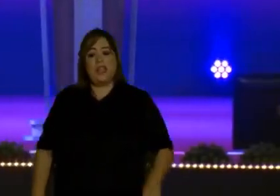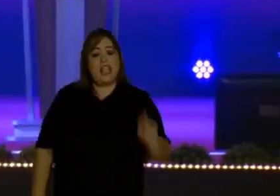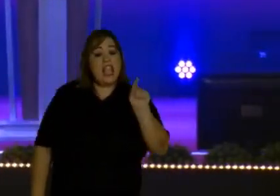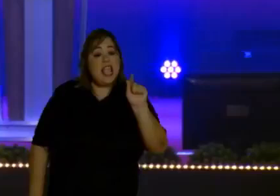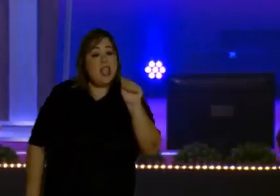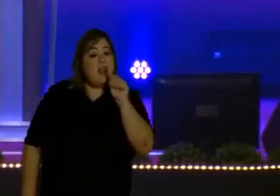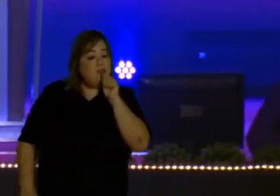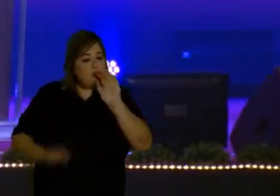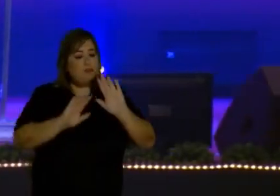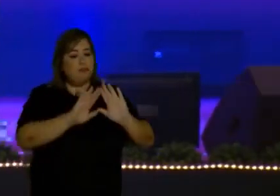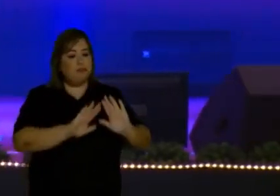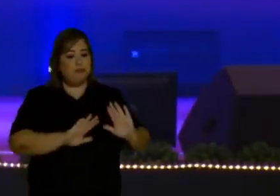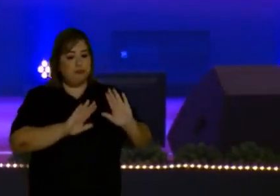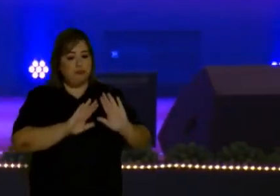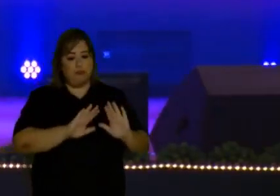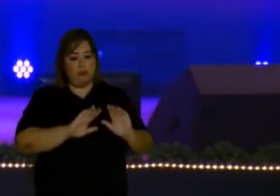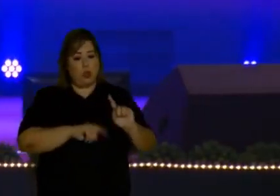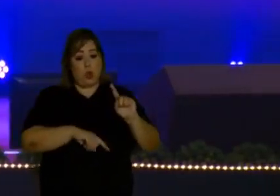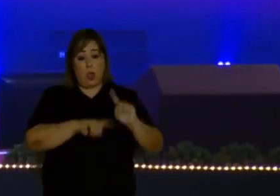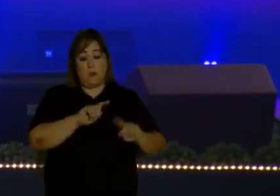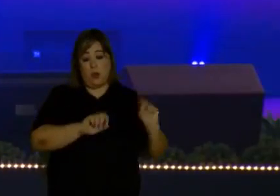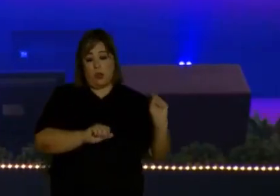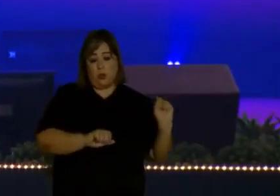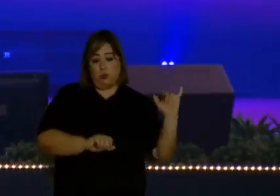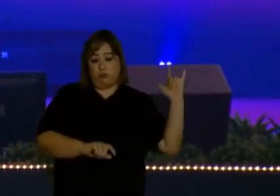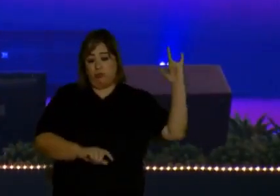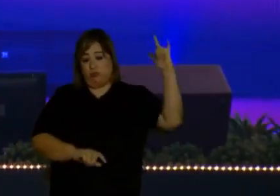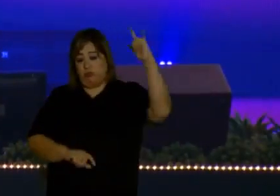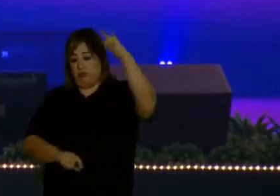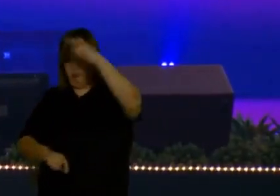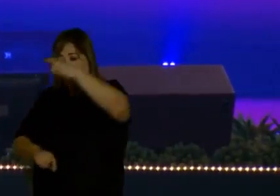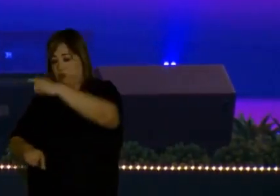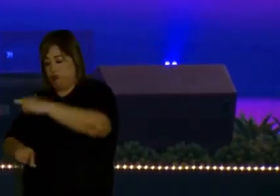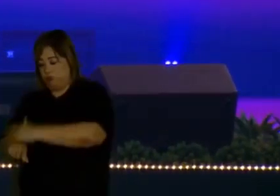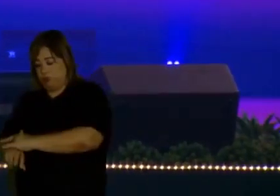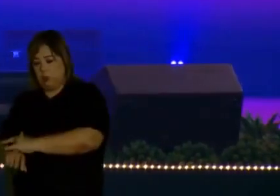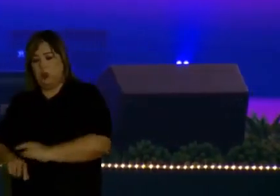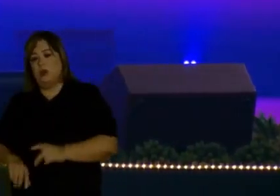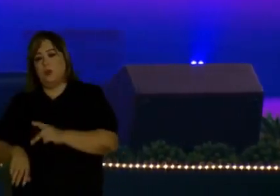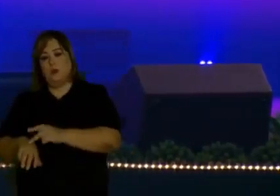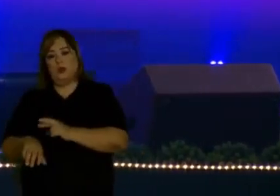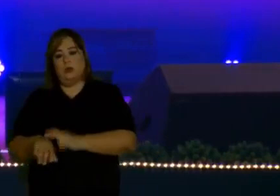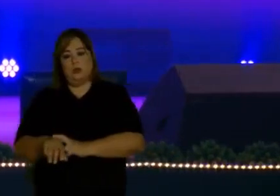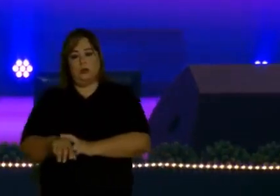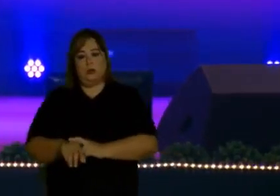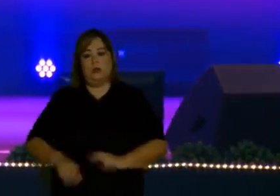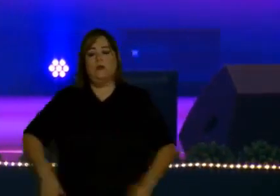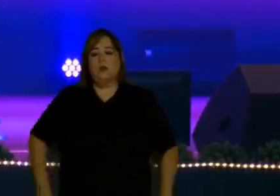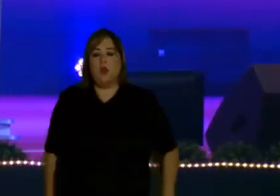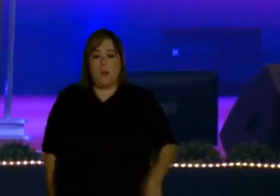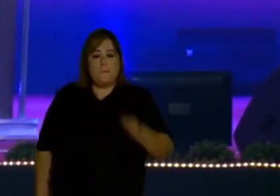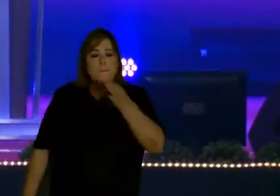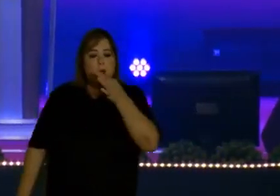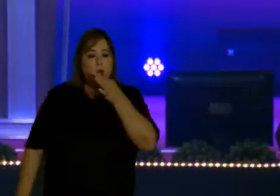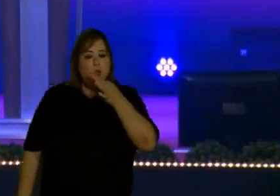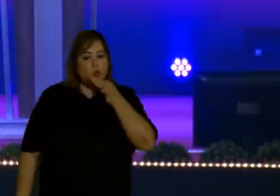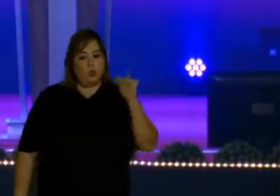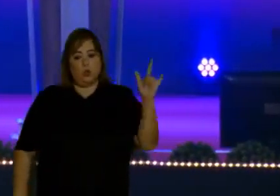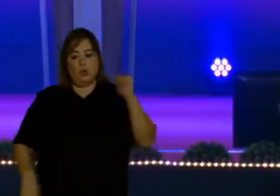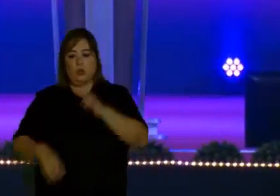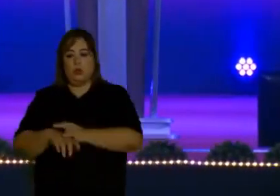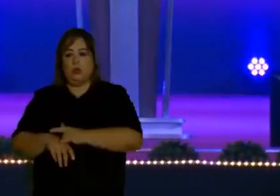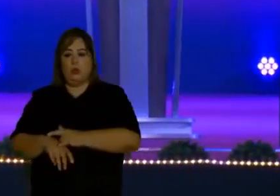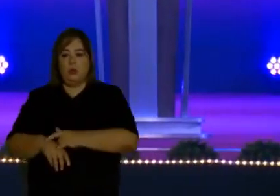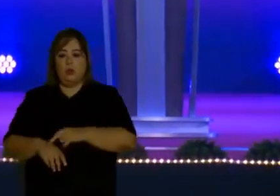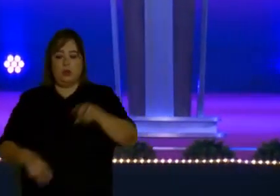allá y no ha podido venir a nuestros eventos, pero ya habló conmigo y me dijo, pastora, eso se acabó, vamos a estar ahí. Quiero dar la bienvenida a Omar.